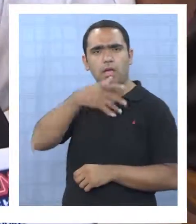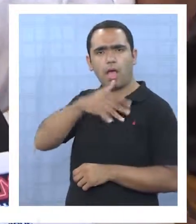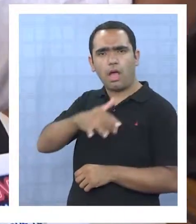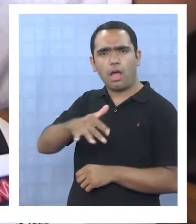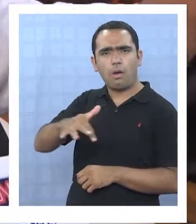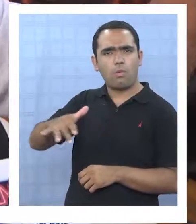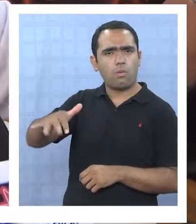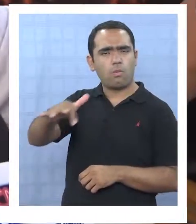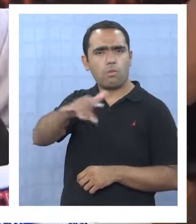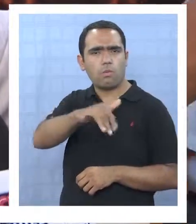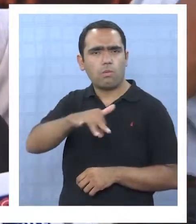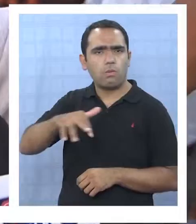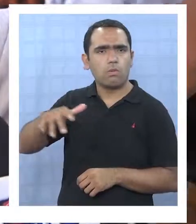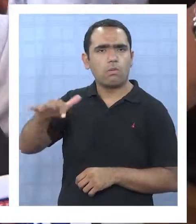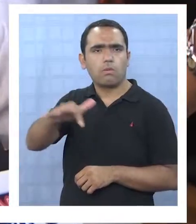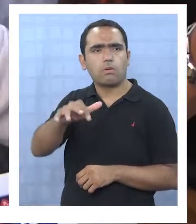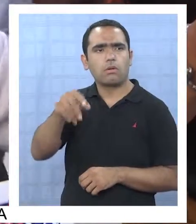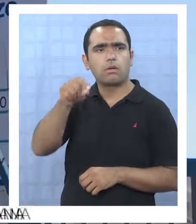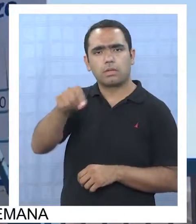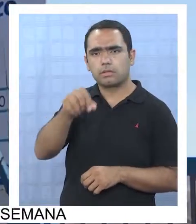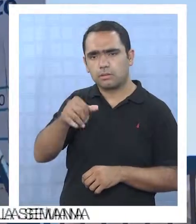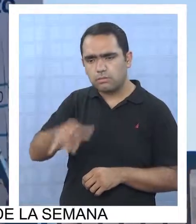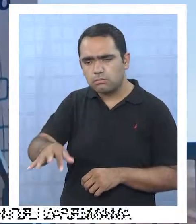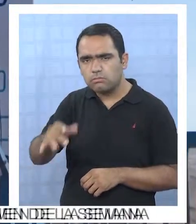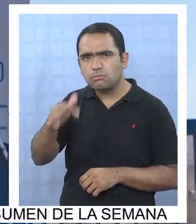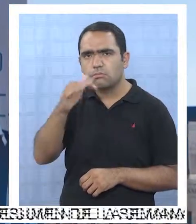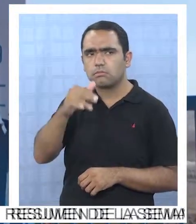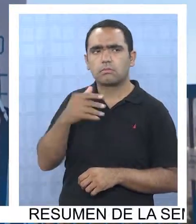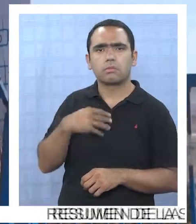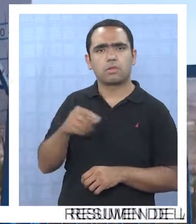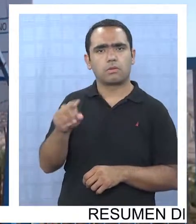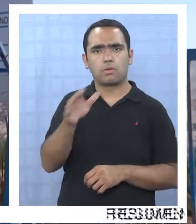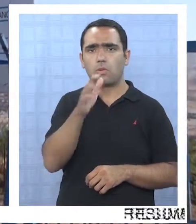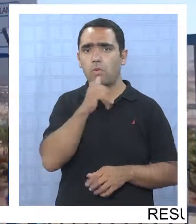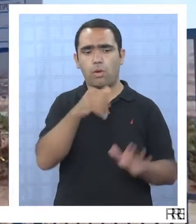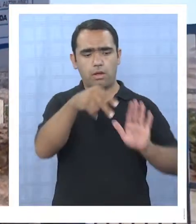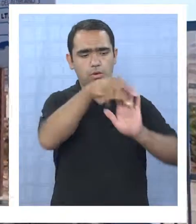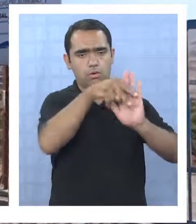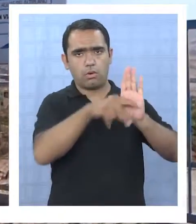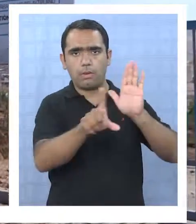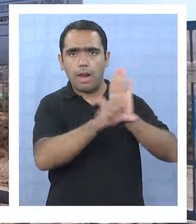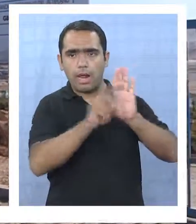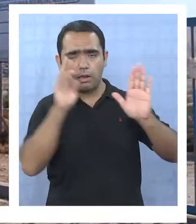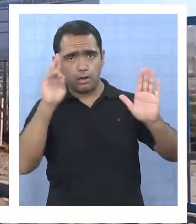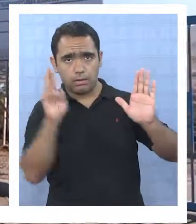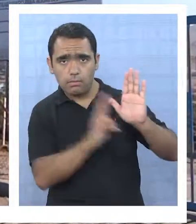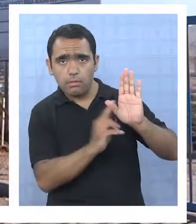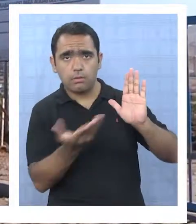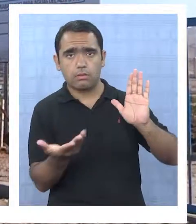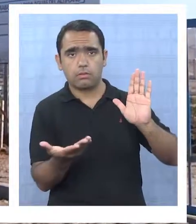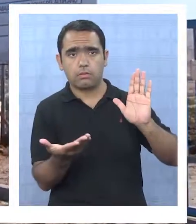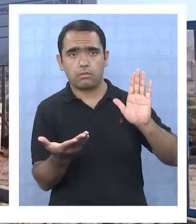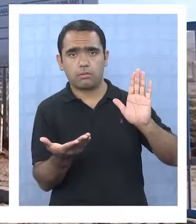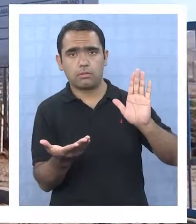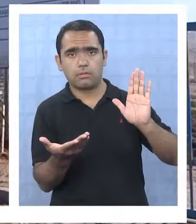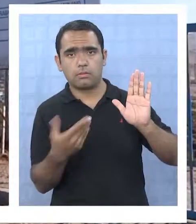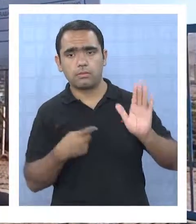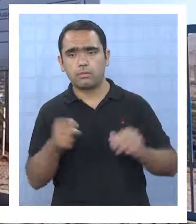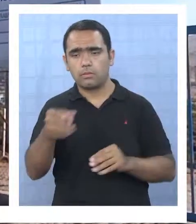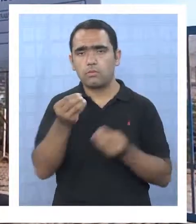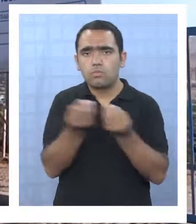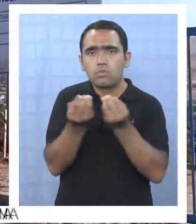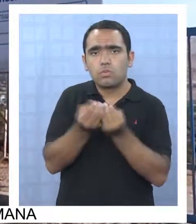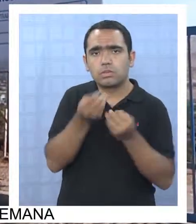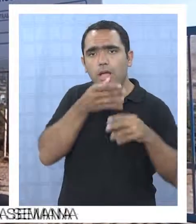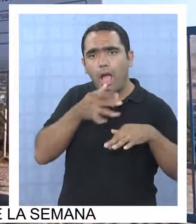esos relaves, digamos, que tienen ahí arriba esas piscinas, tampoco estarían dentro de la norma. Para la cantidad de agua que tienen